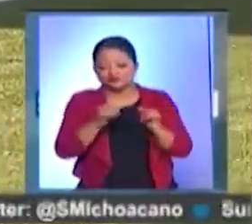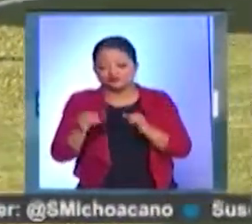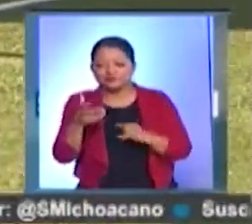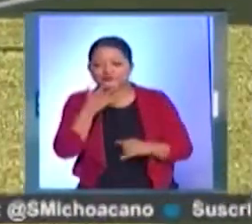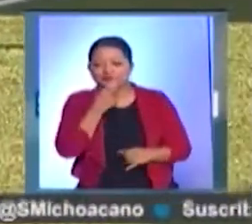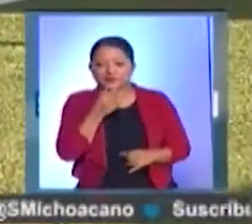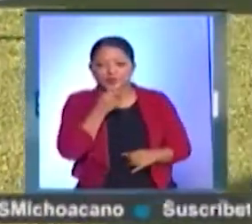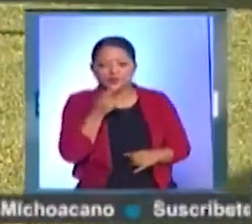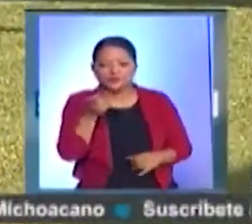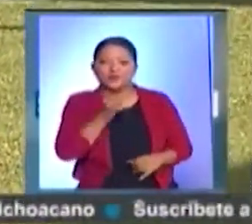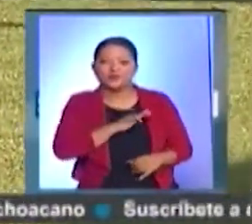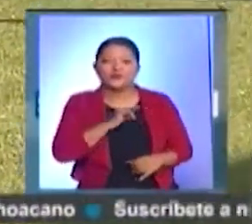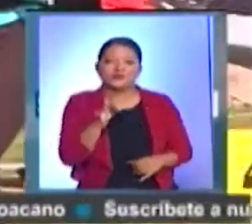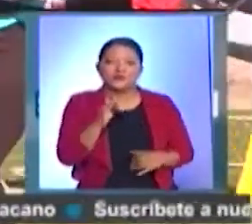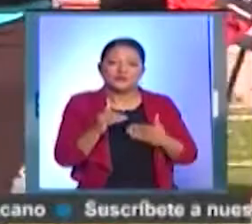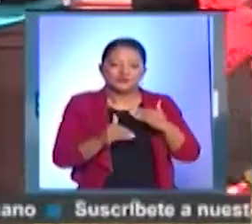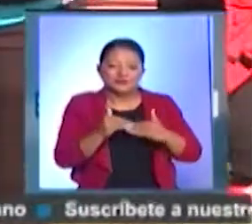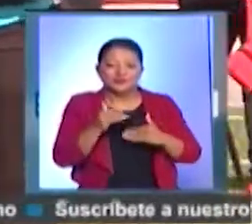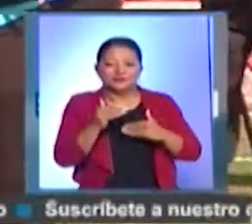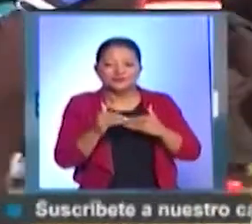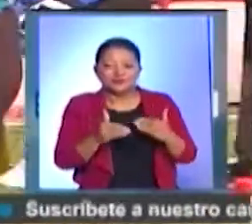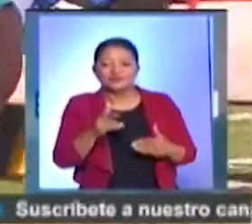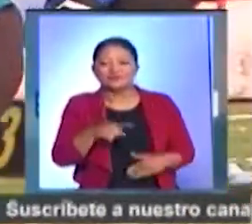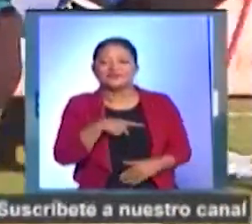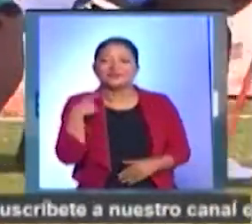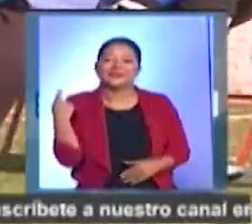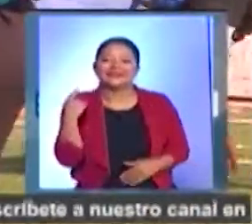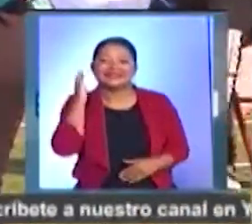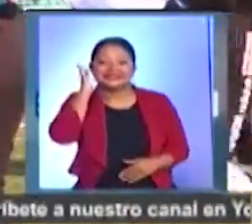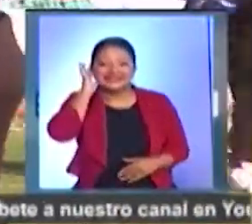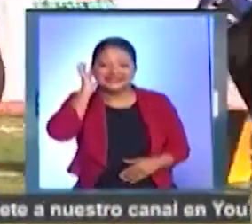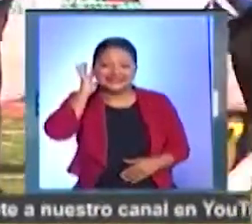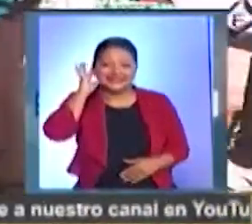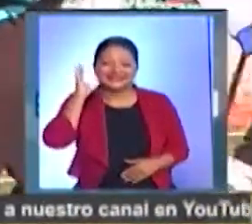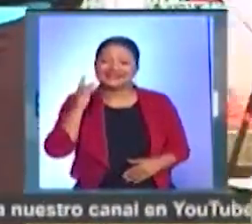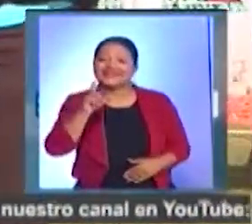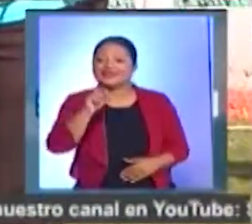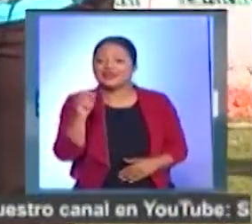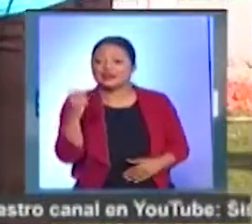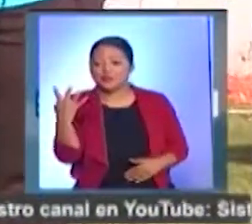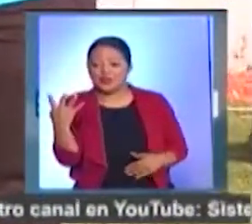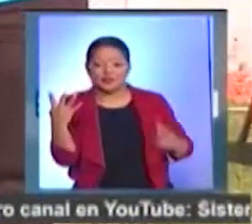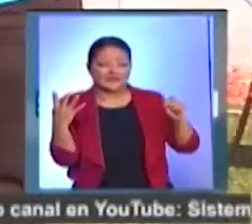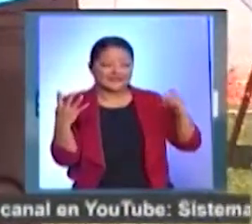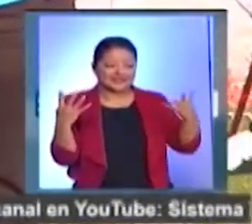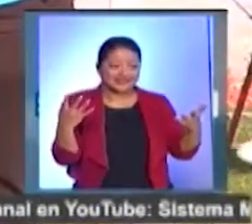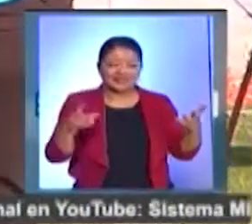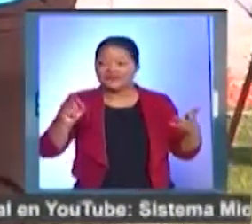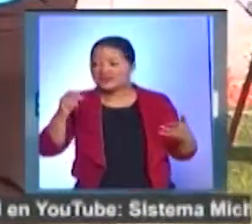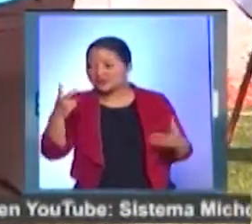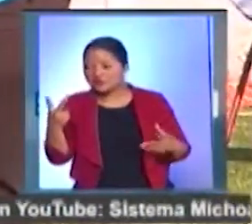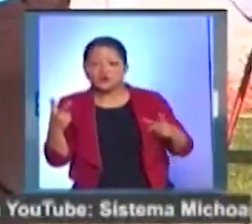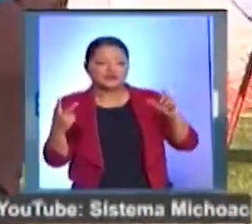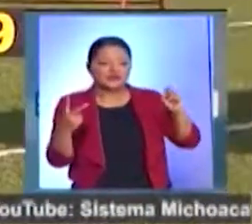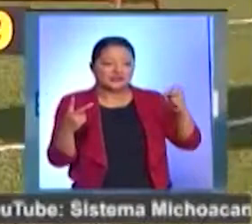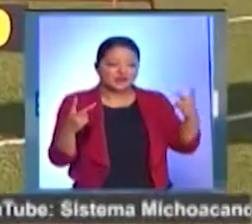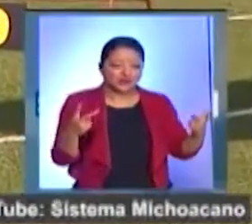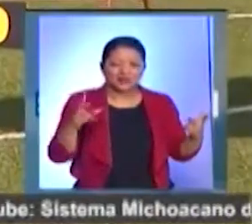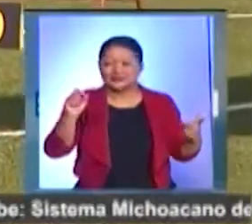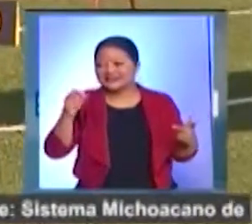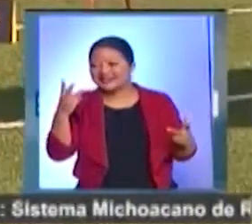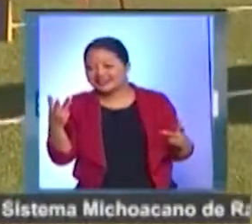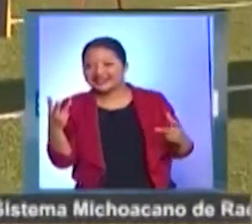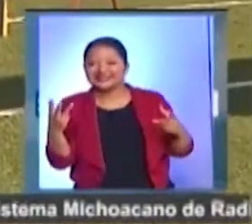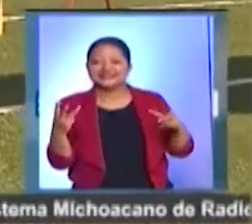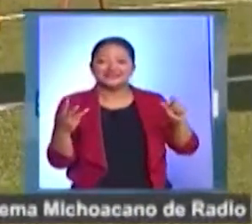consiguió llegar a la etapa donde perdió en tres sets con marcador de 24 25 22 28 23 28